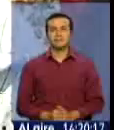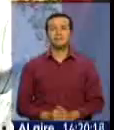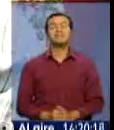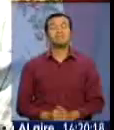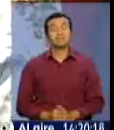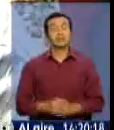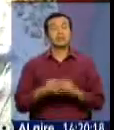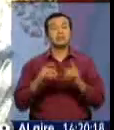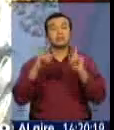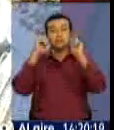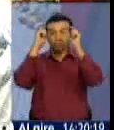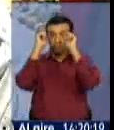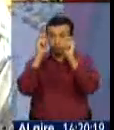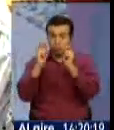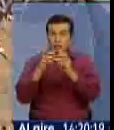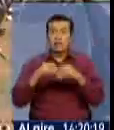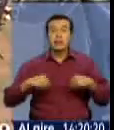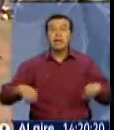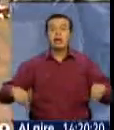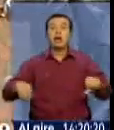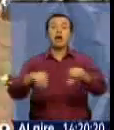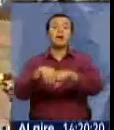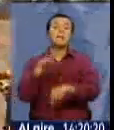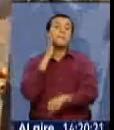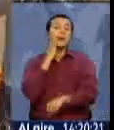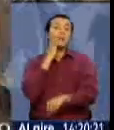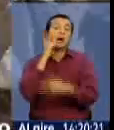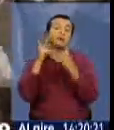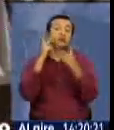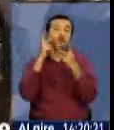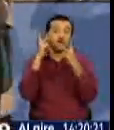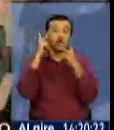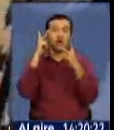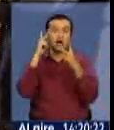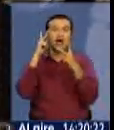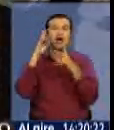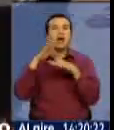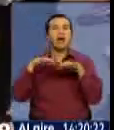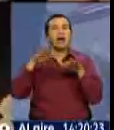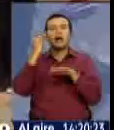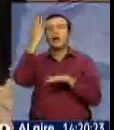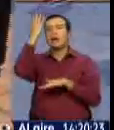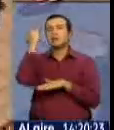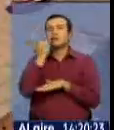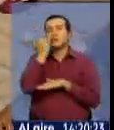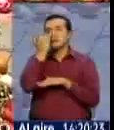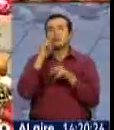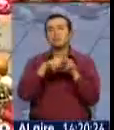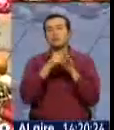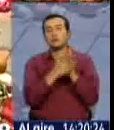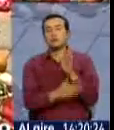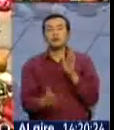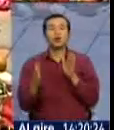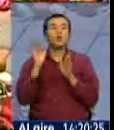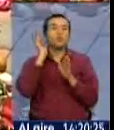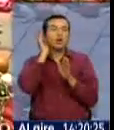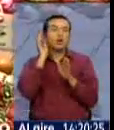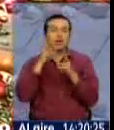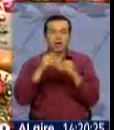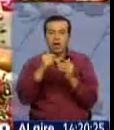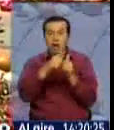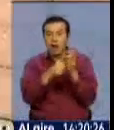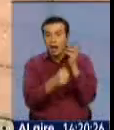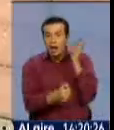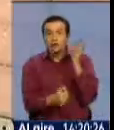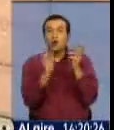Es la ceremonia de bendición de la Madre Tierra y desde la cosmovisión andina, el comienzo de la época de la mujer. Los granos, las